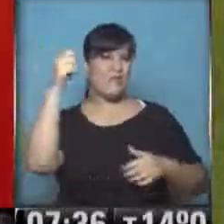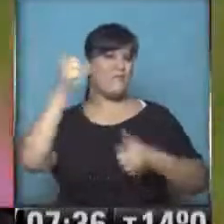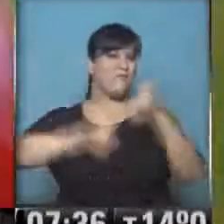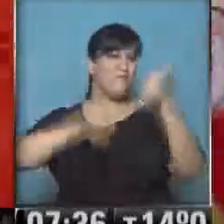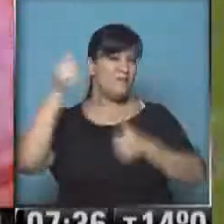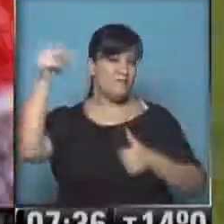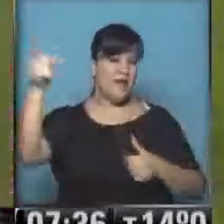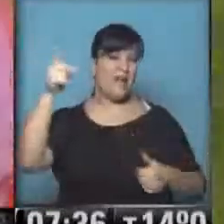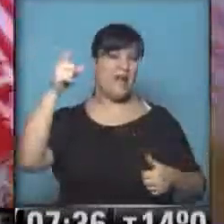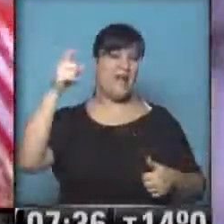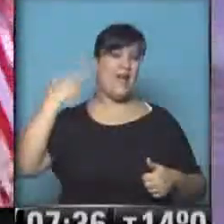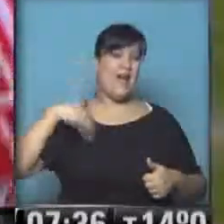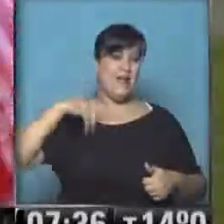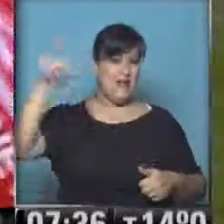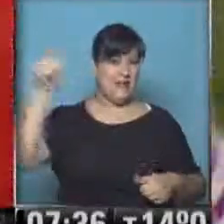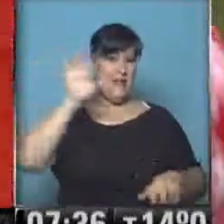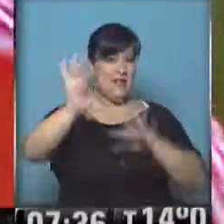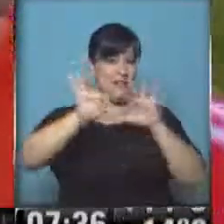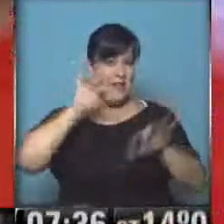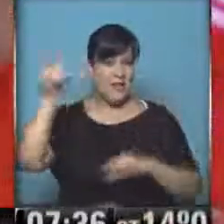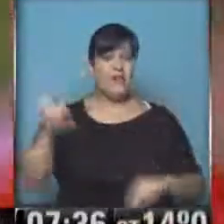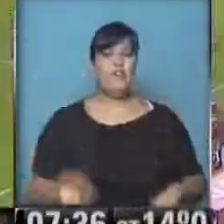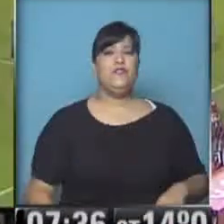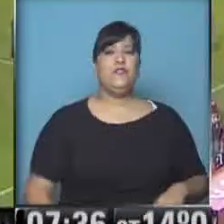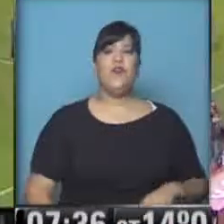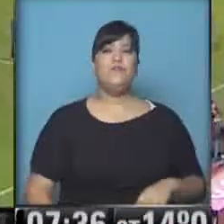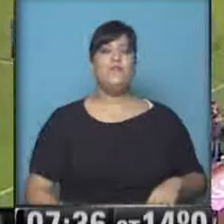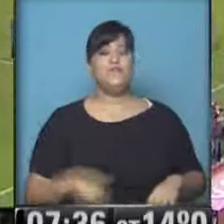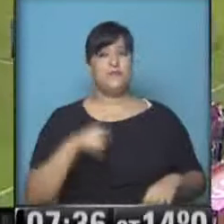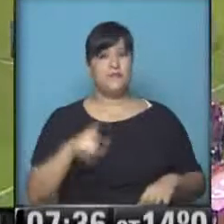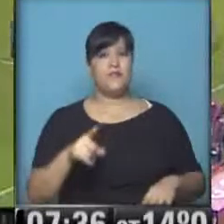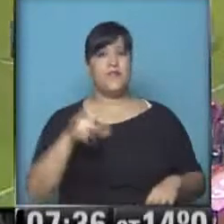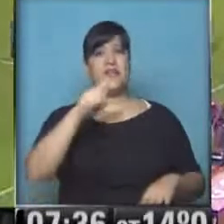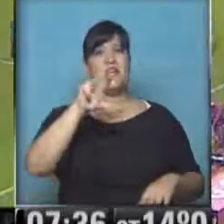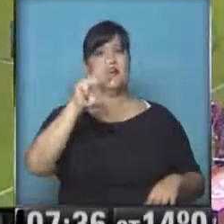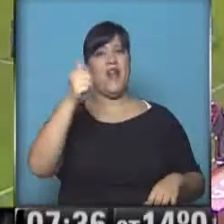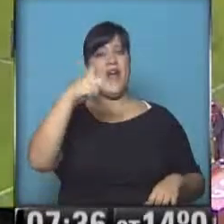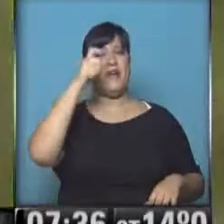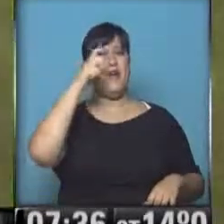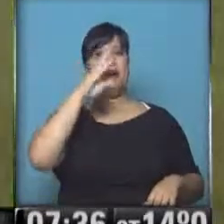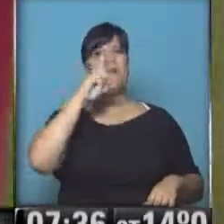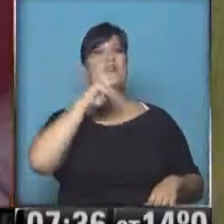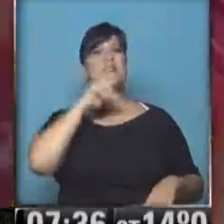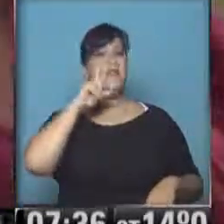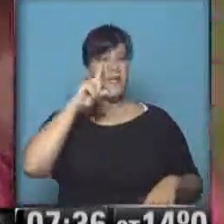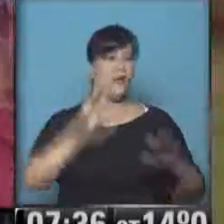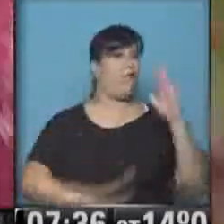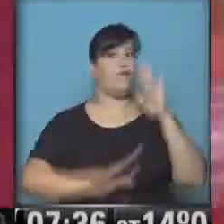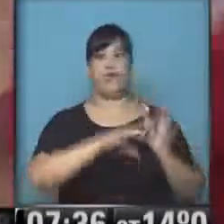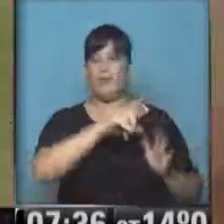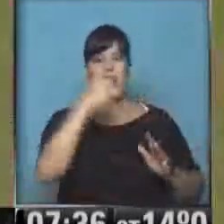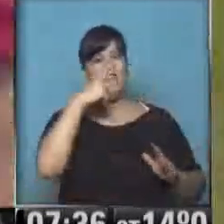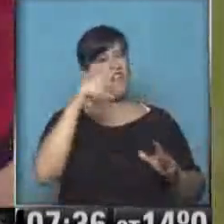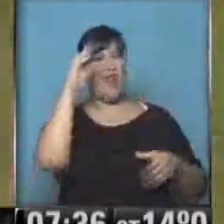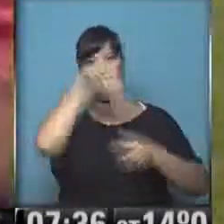Teófilo Gutiérrez, sin Craneviter ya lesionado, un hombre que se había transformado en pilar fundamental de este equipo